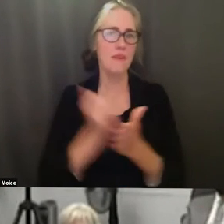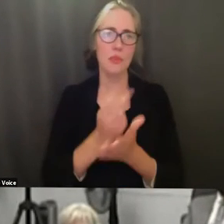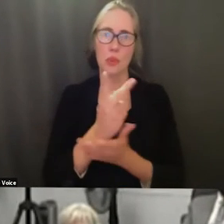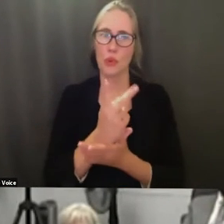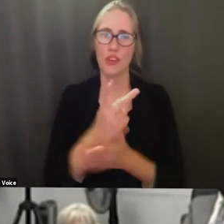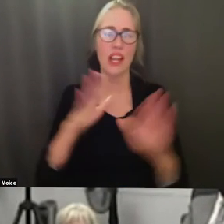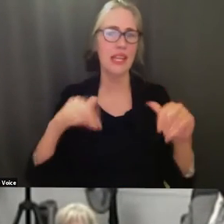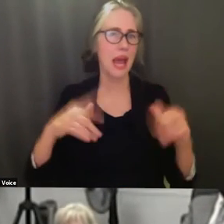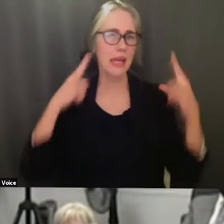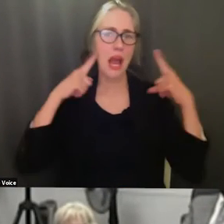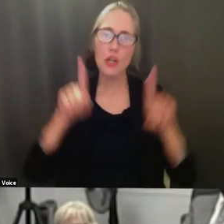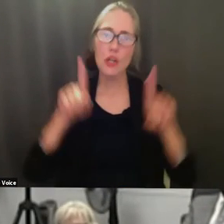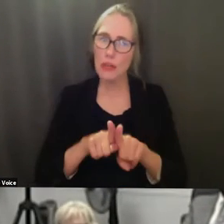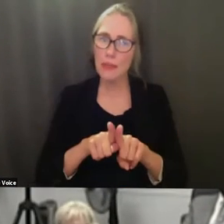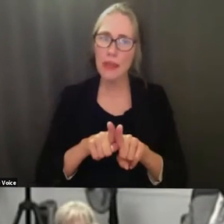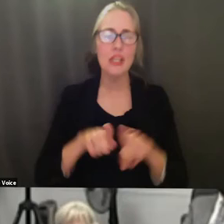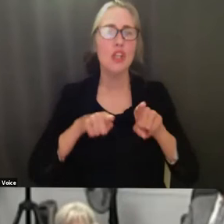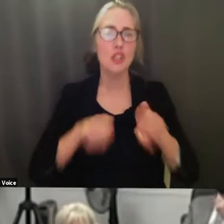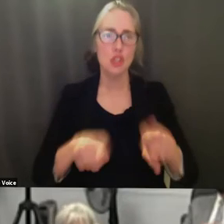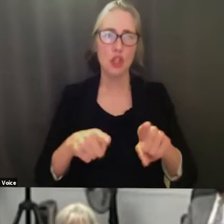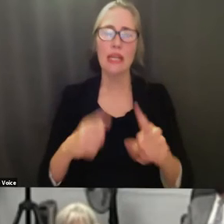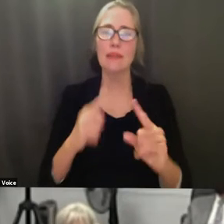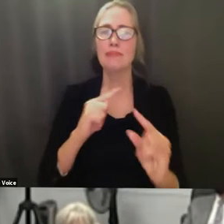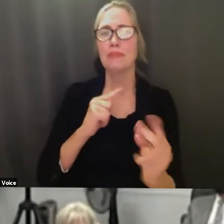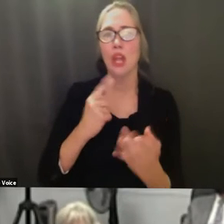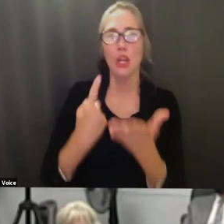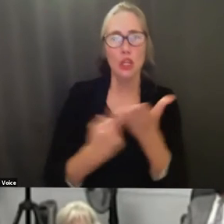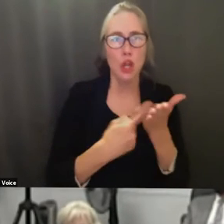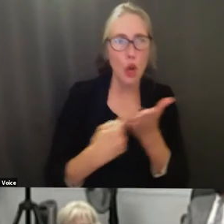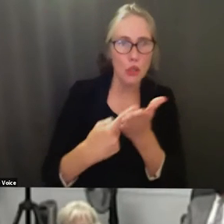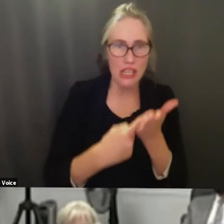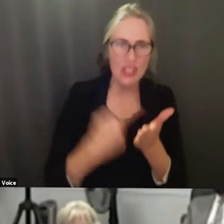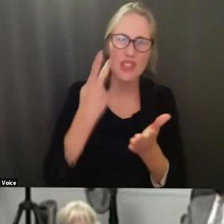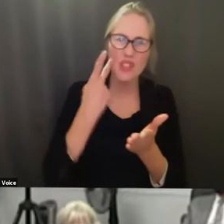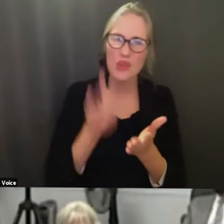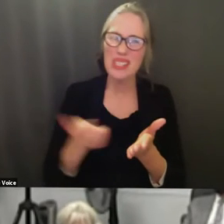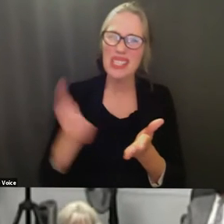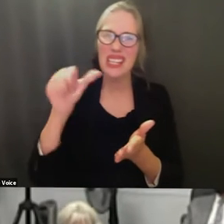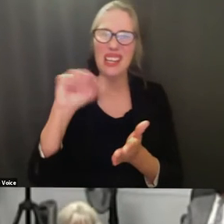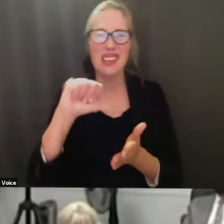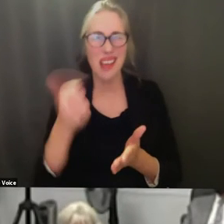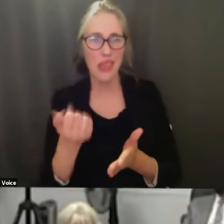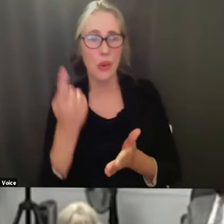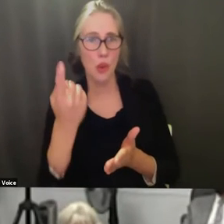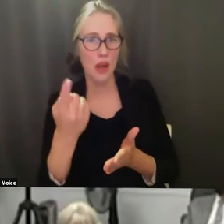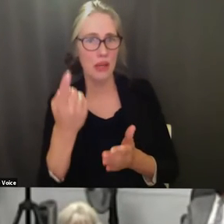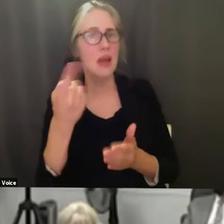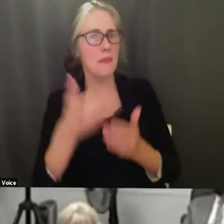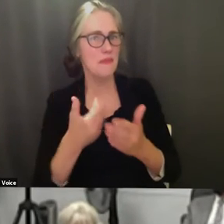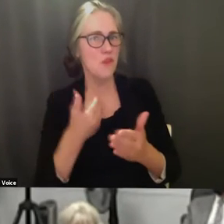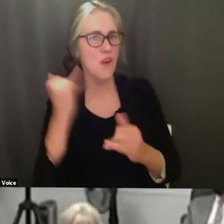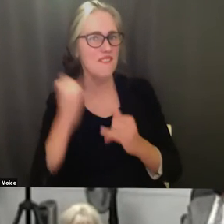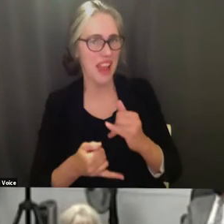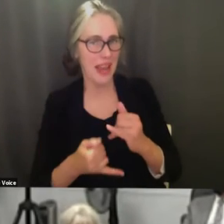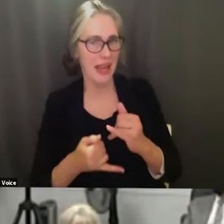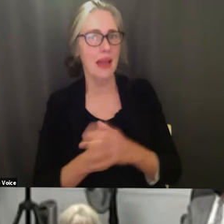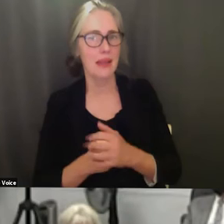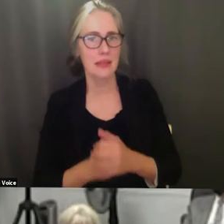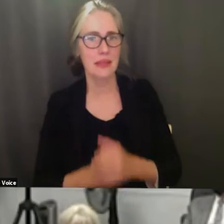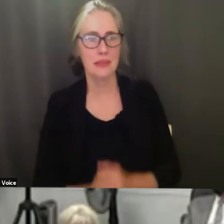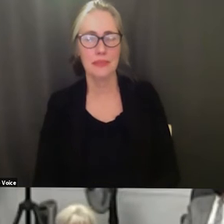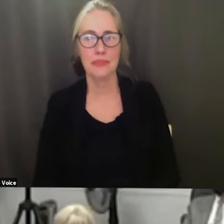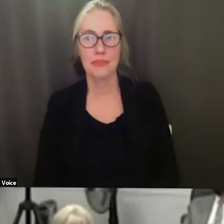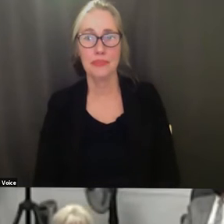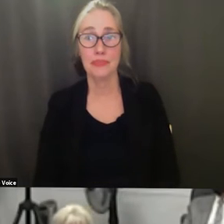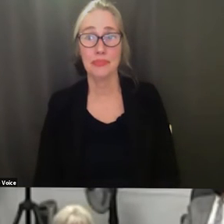las negociaciones, así que ustedes van a ver otro una vez que hayamos completado dichas negociaciones. Nosotros tenemos